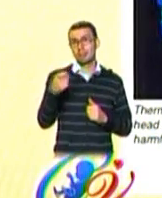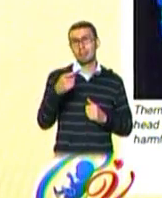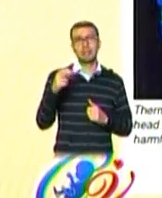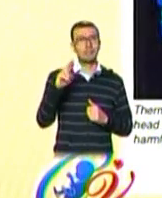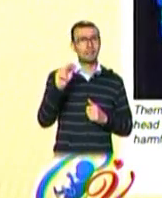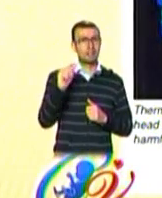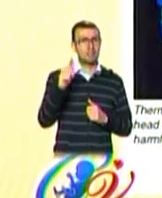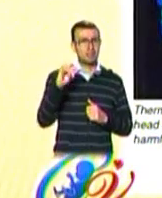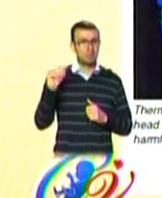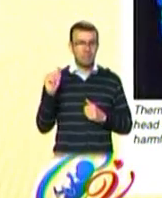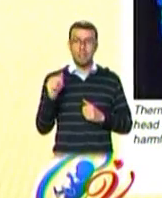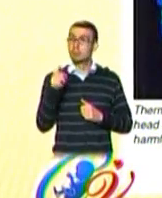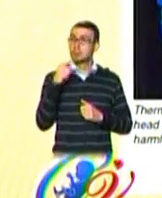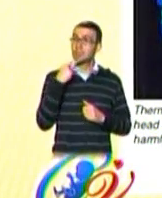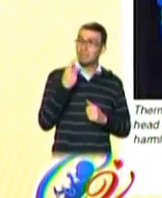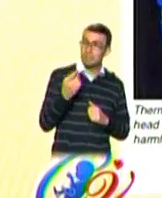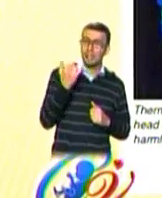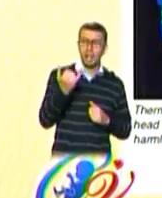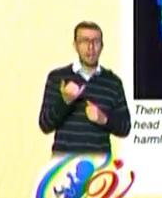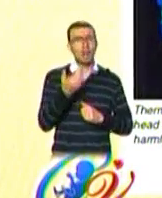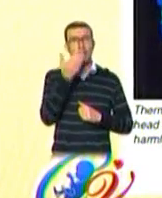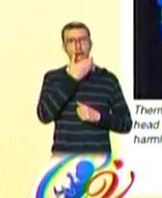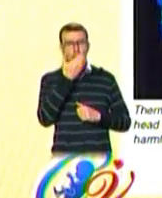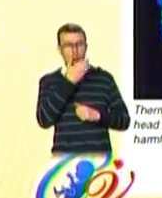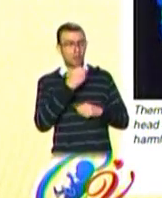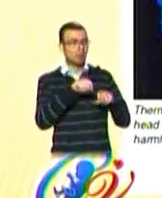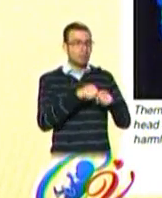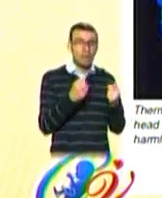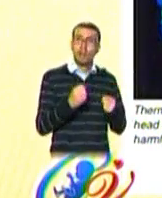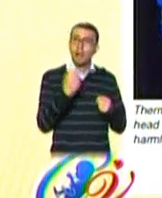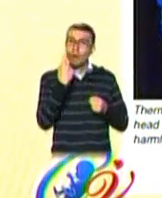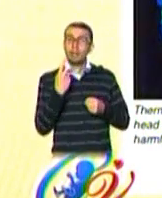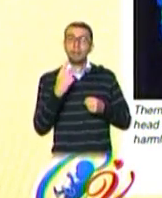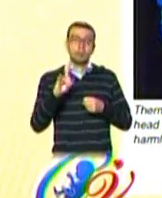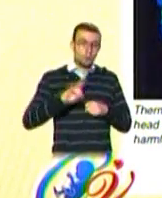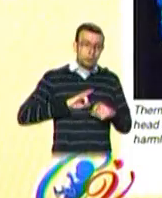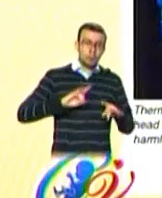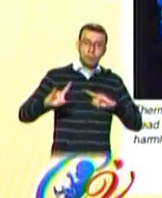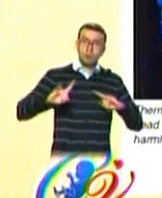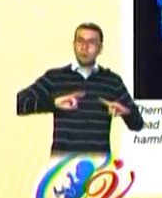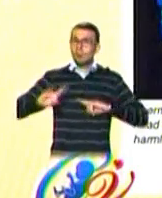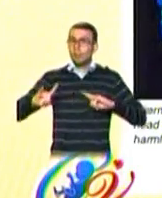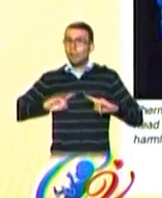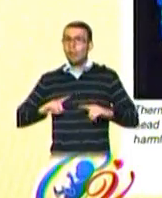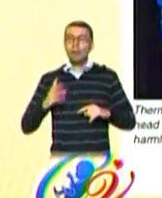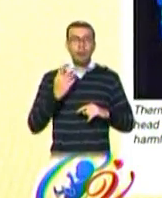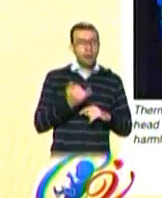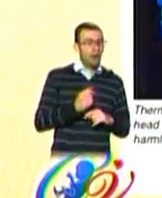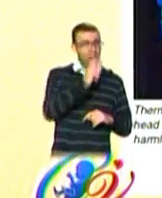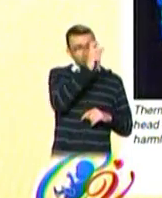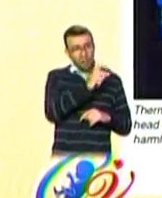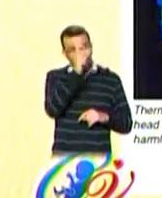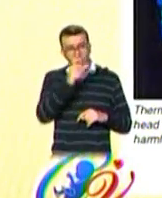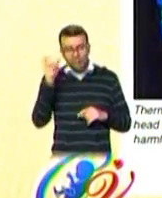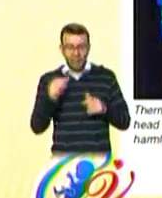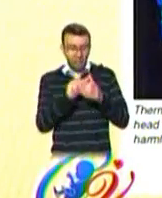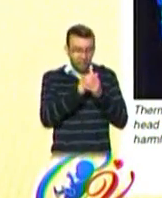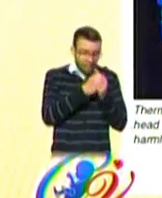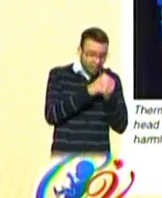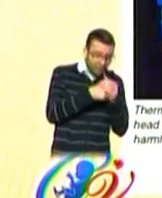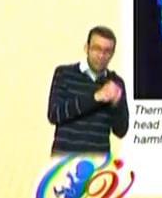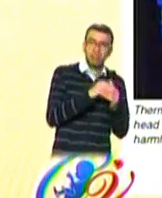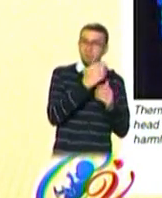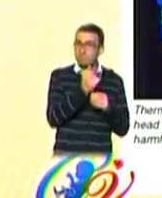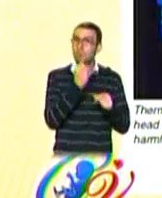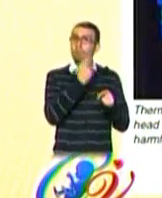frío, un tumor caliente, es porque él mide los campos electromagnéticos de cada célula y nos puede determinar